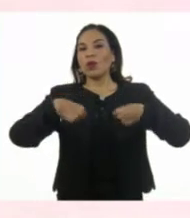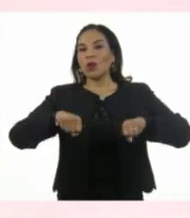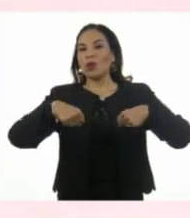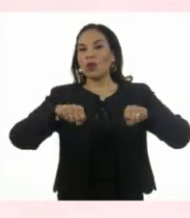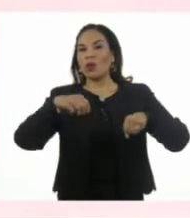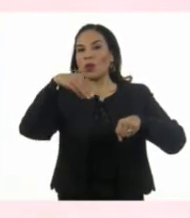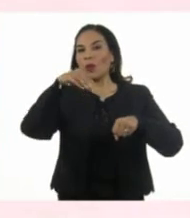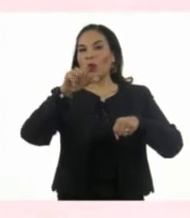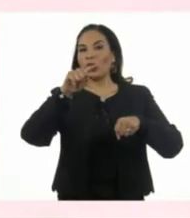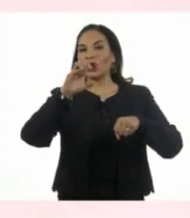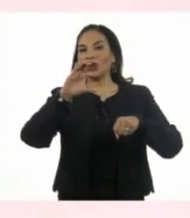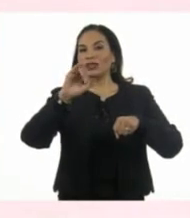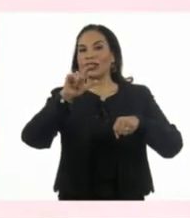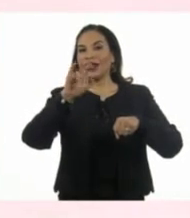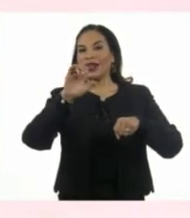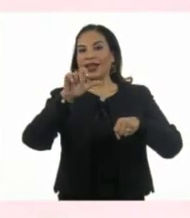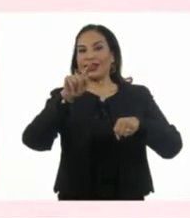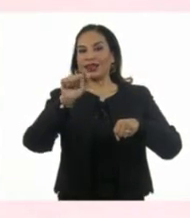motocicleta.